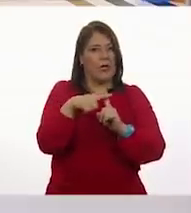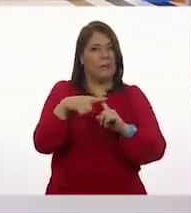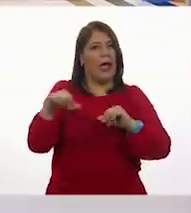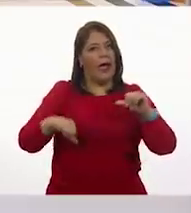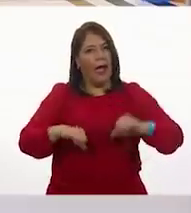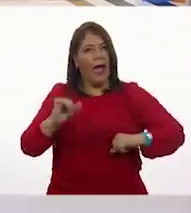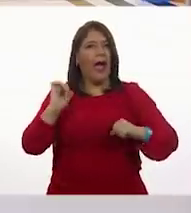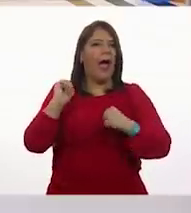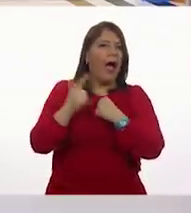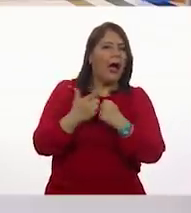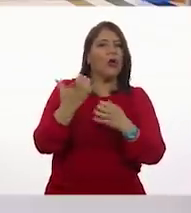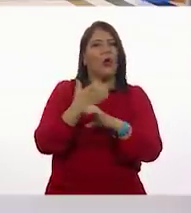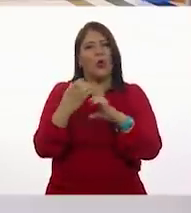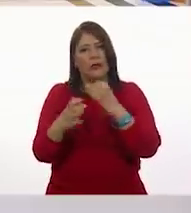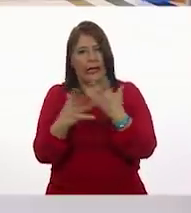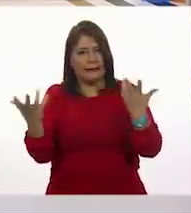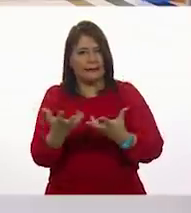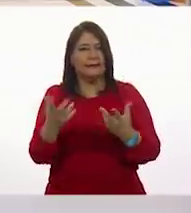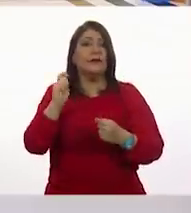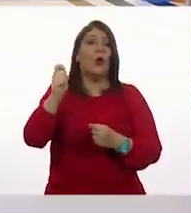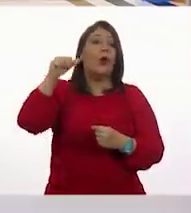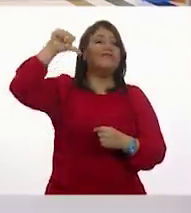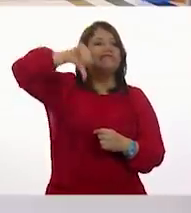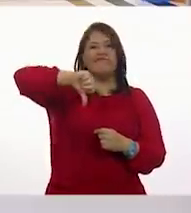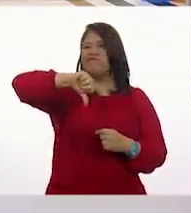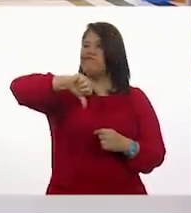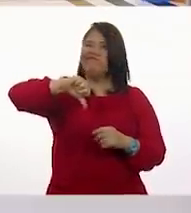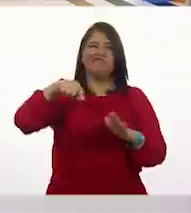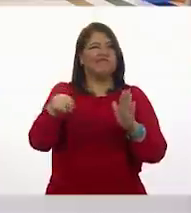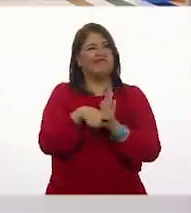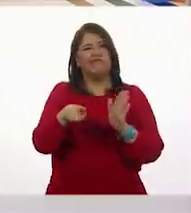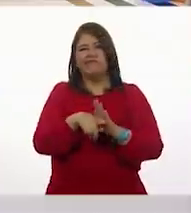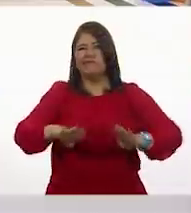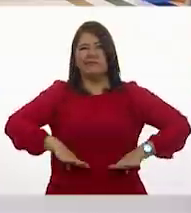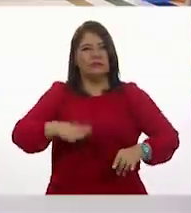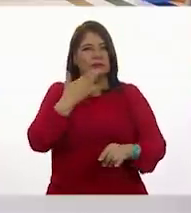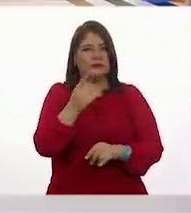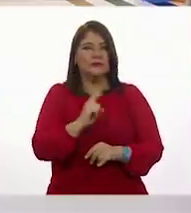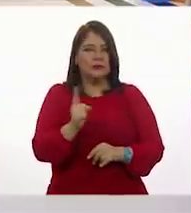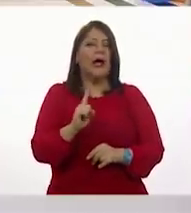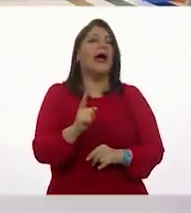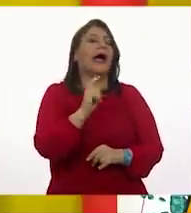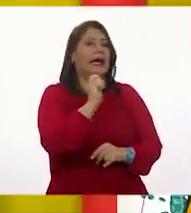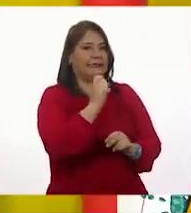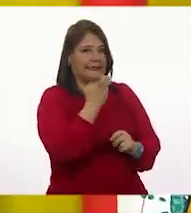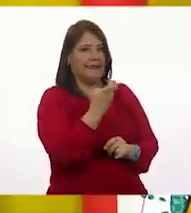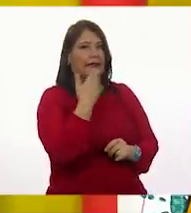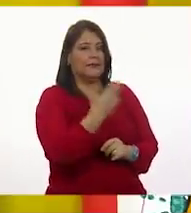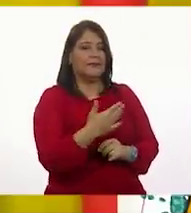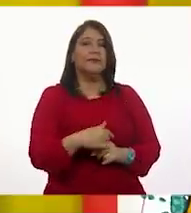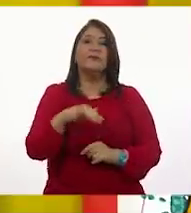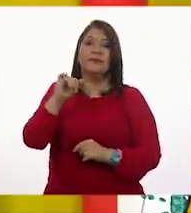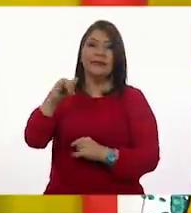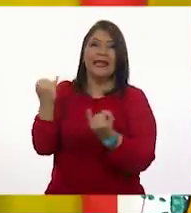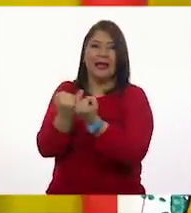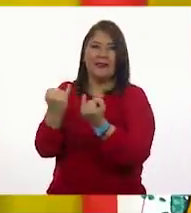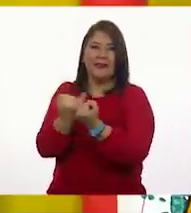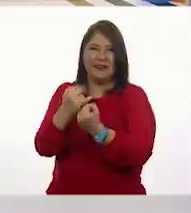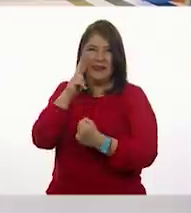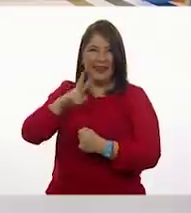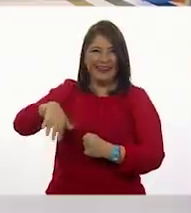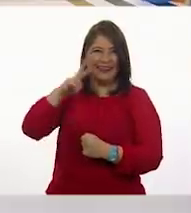y el pulgar hacia abajo para identificar acciones negativas. Así ¿cierto? Es. ¿Cierto? Como estos,